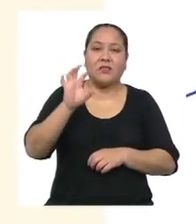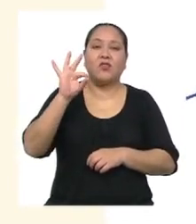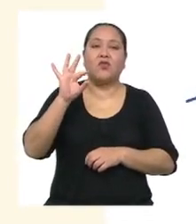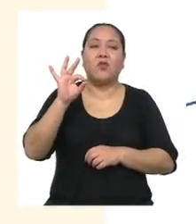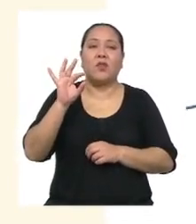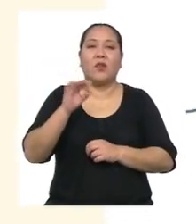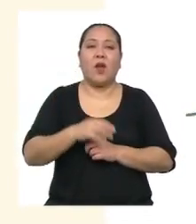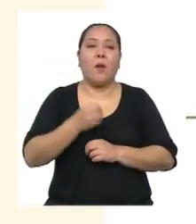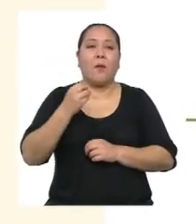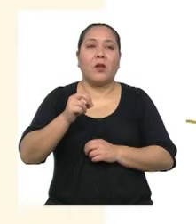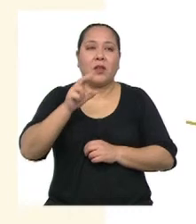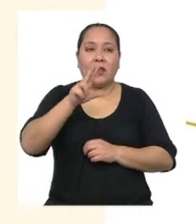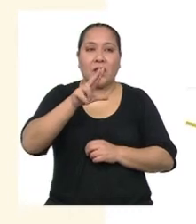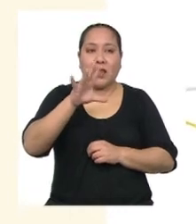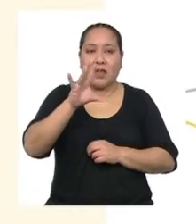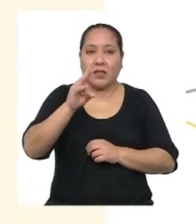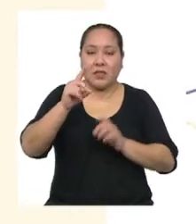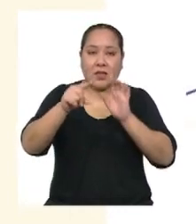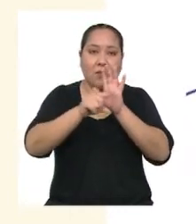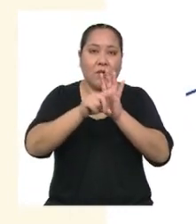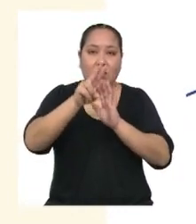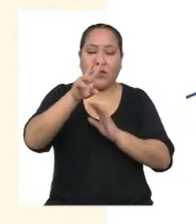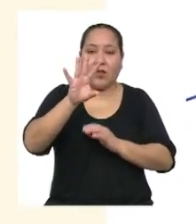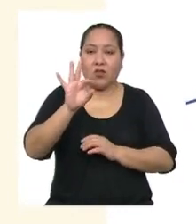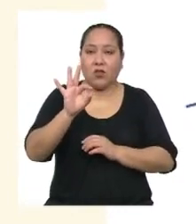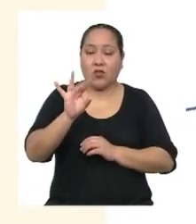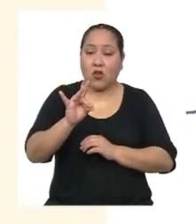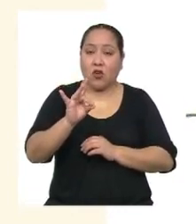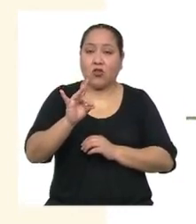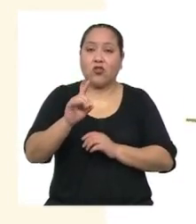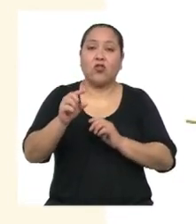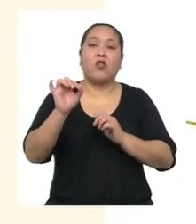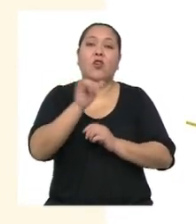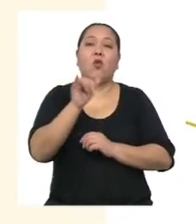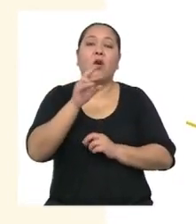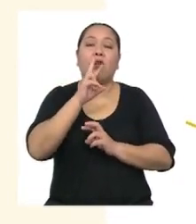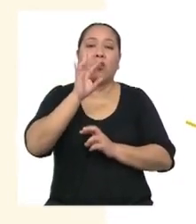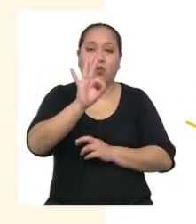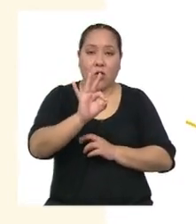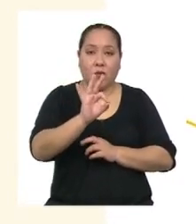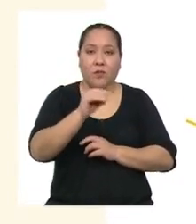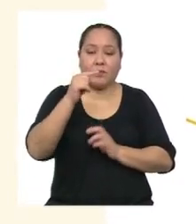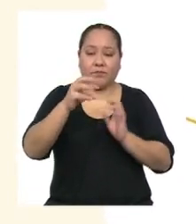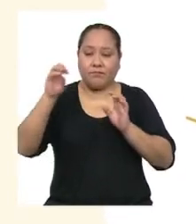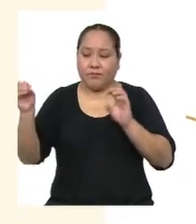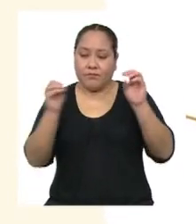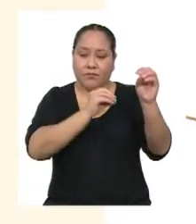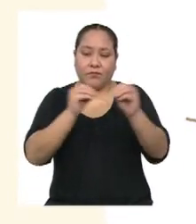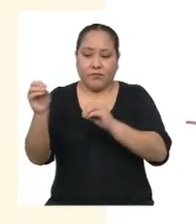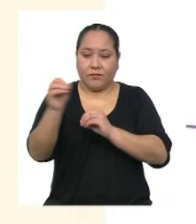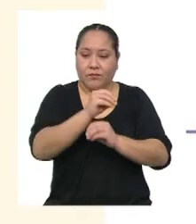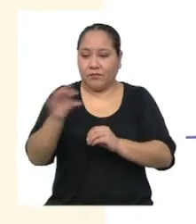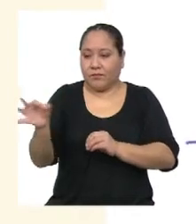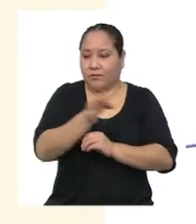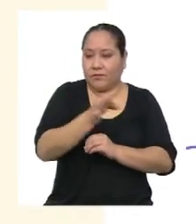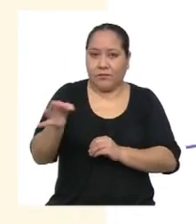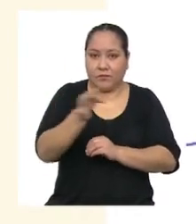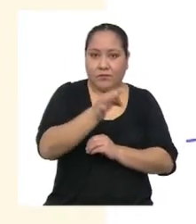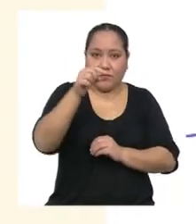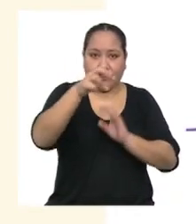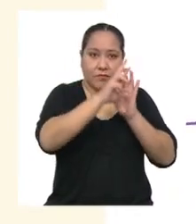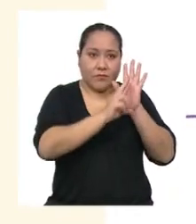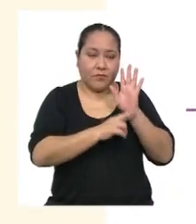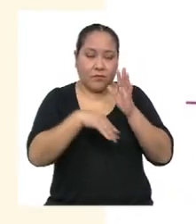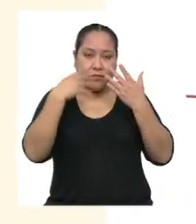porque 37 menos 28 es 9. Ahora solo reemplazamos los valores en la fórmula y